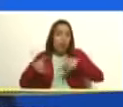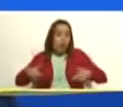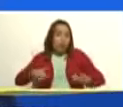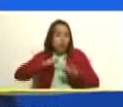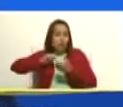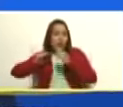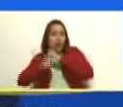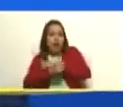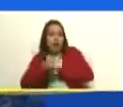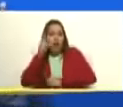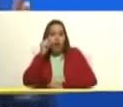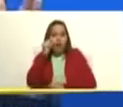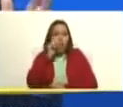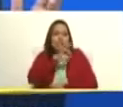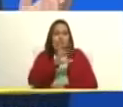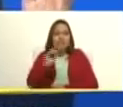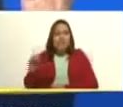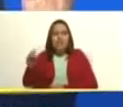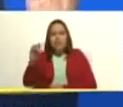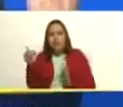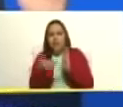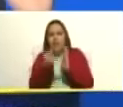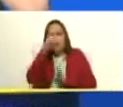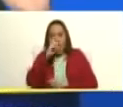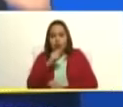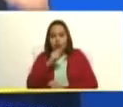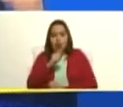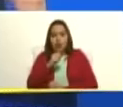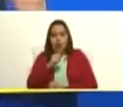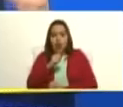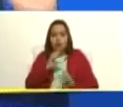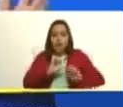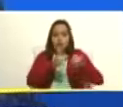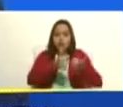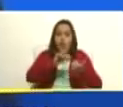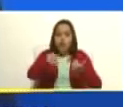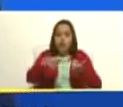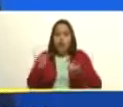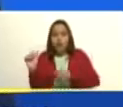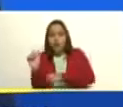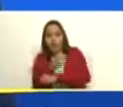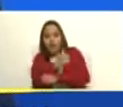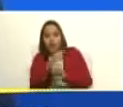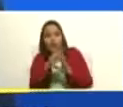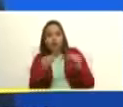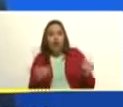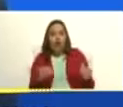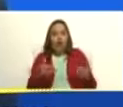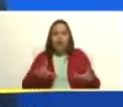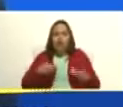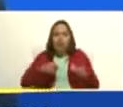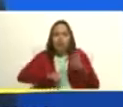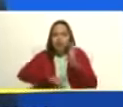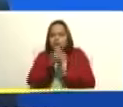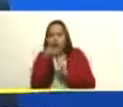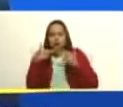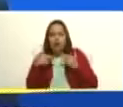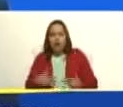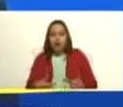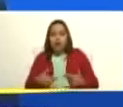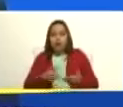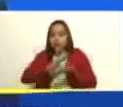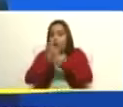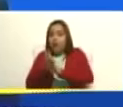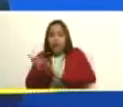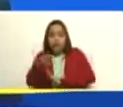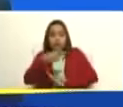años, que el Homo sapiens comenzó y acabó con todos los otros homos. ¿Ah? El Homo sapiens acabó con todos los